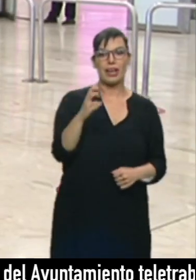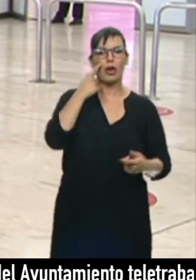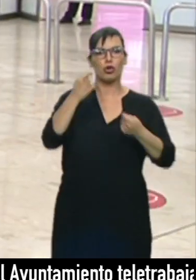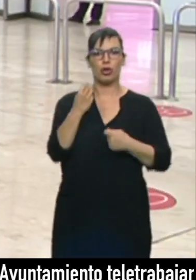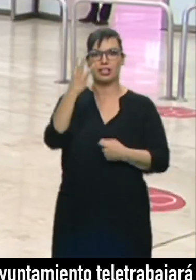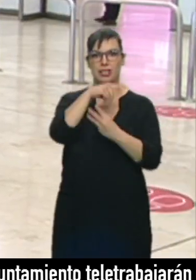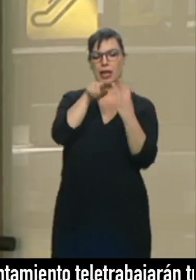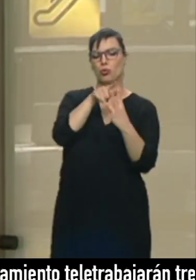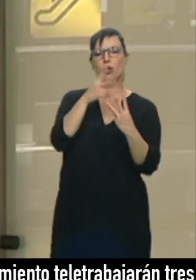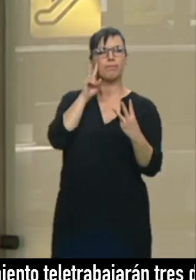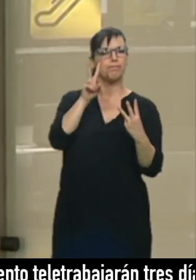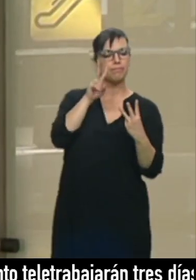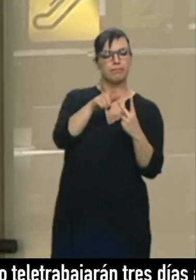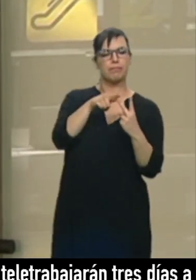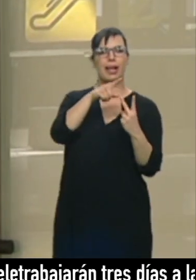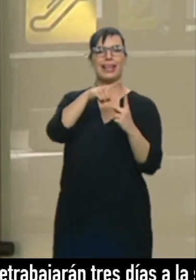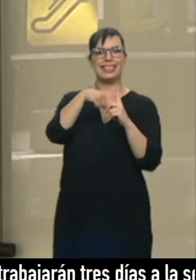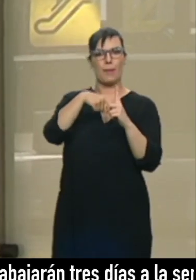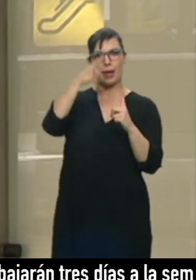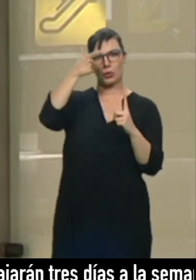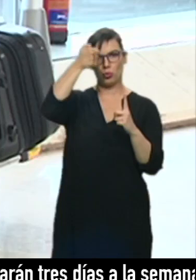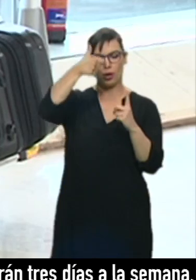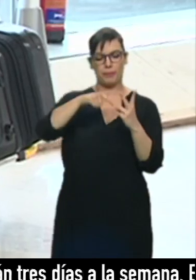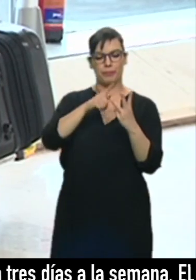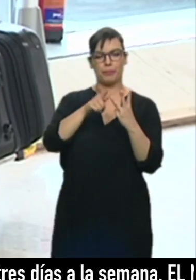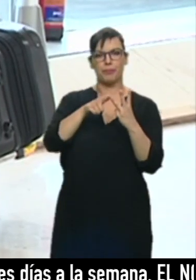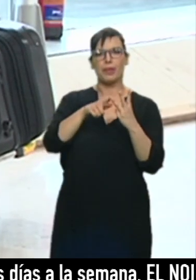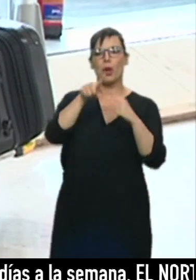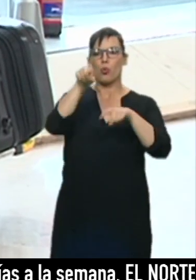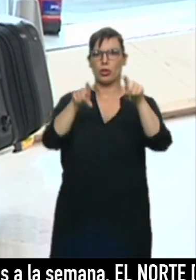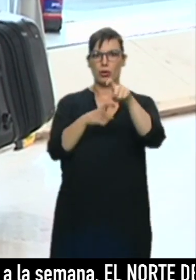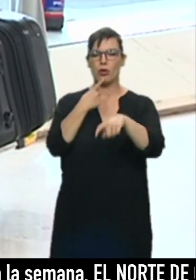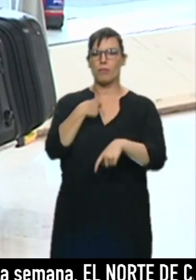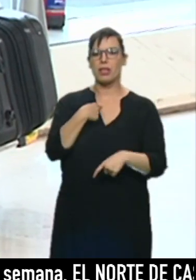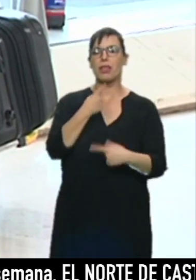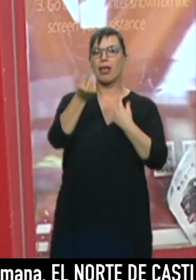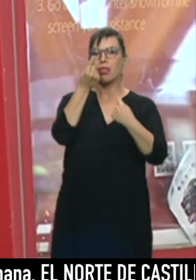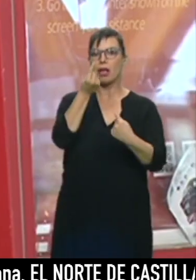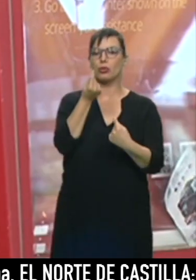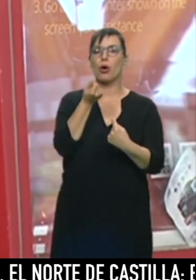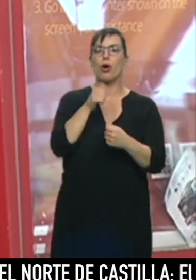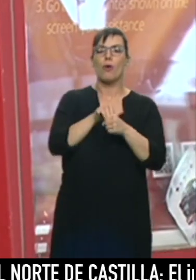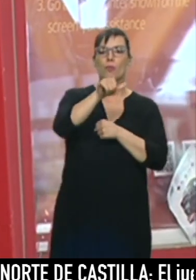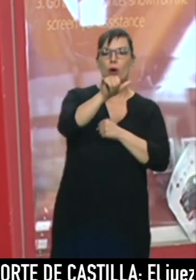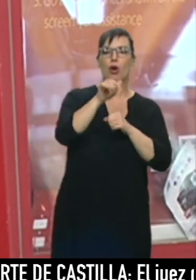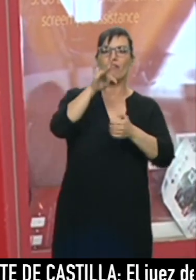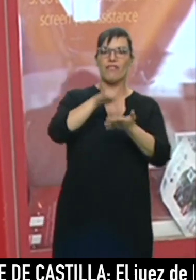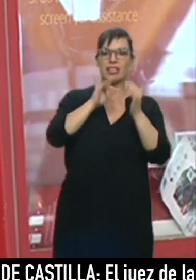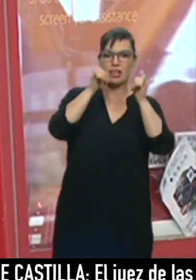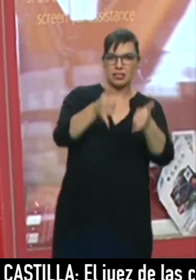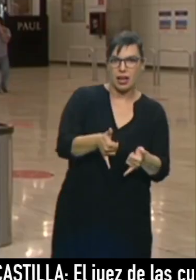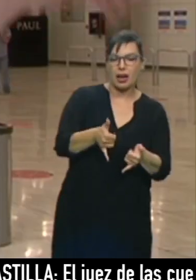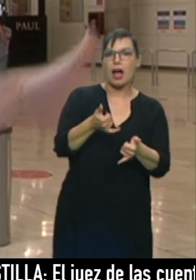uno visual, otro de temperatura y un cuestionario en el que se piden datos como el número de vuelo, la fecha de llegada o el número de